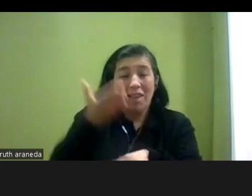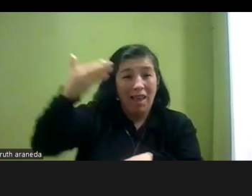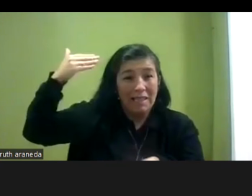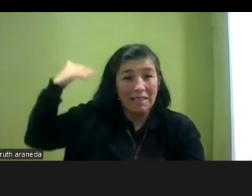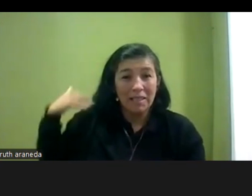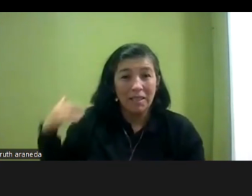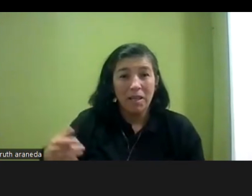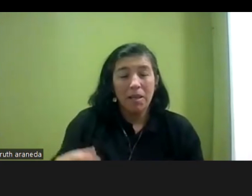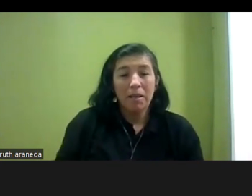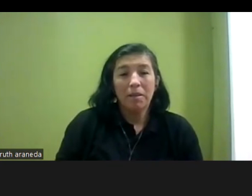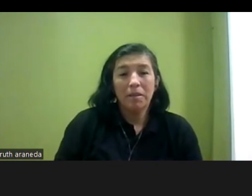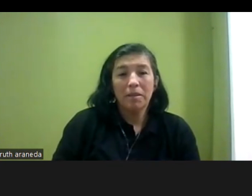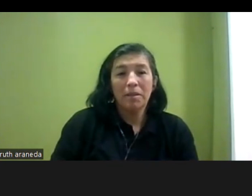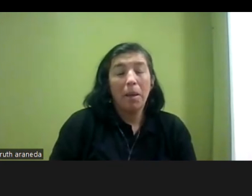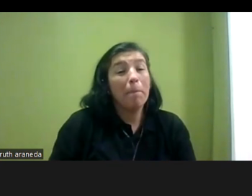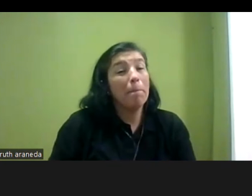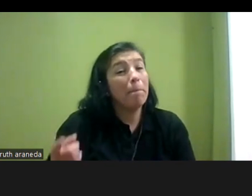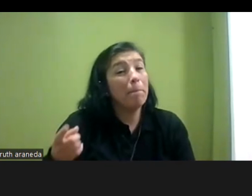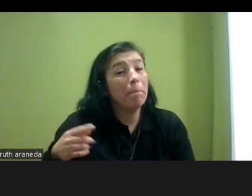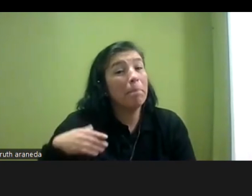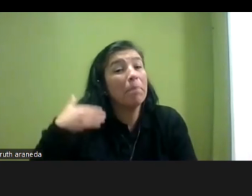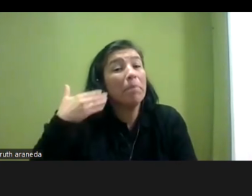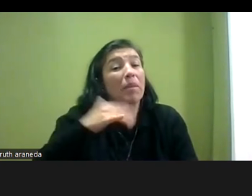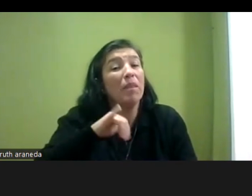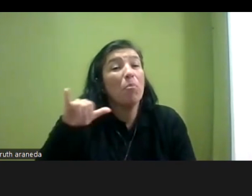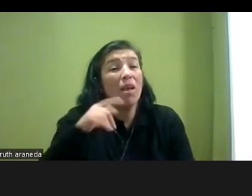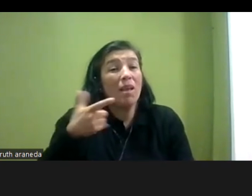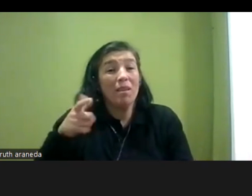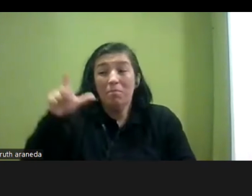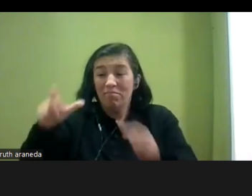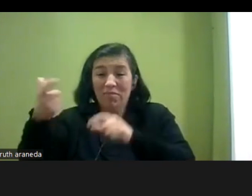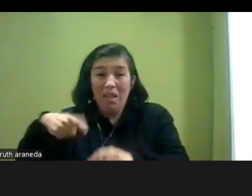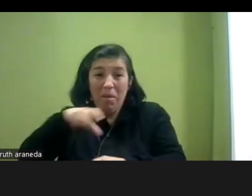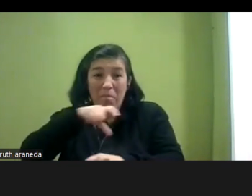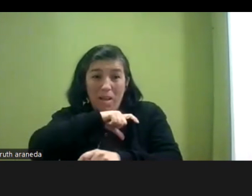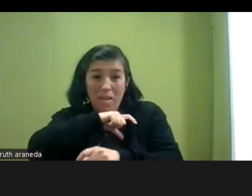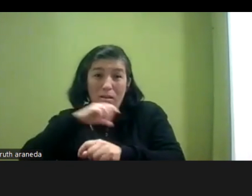eh, pero con la llegada de los españoles se establece,